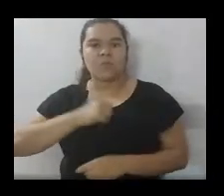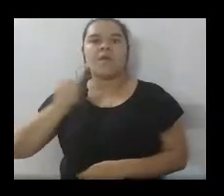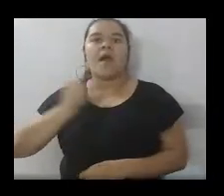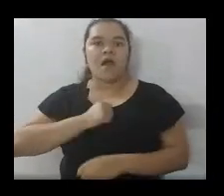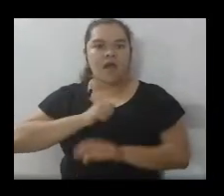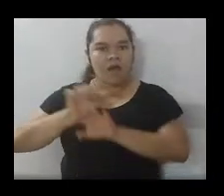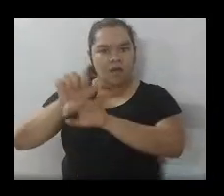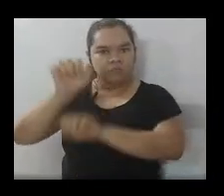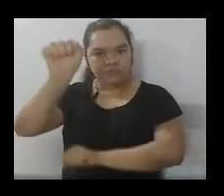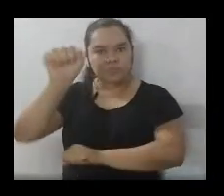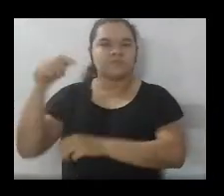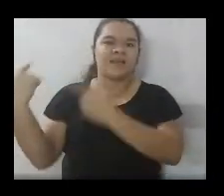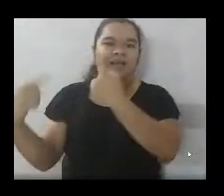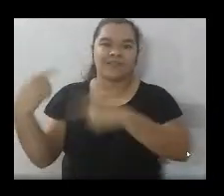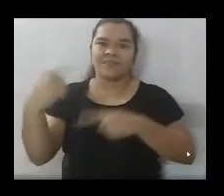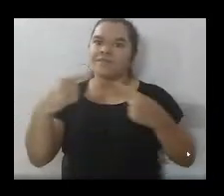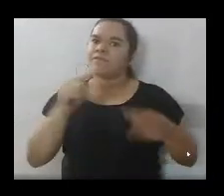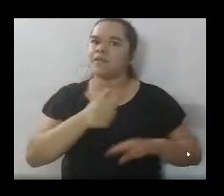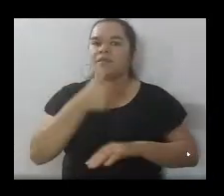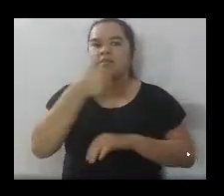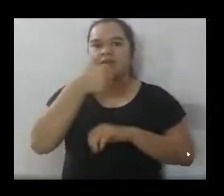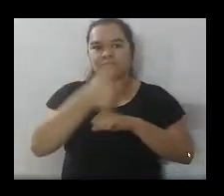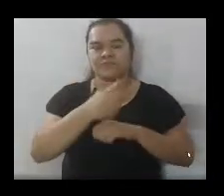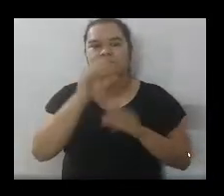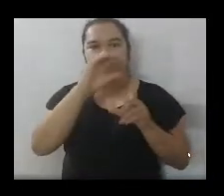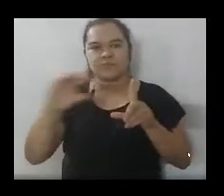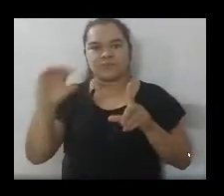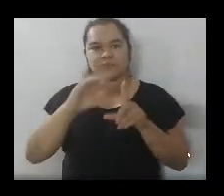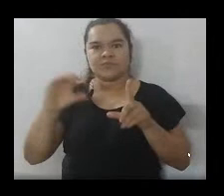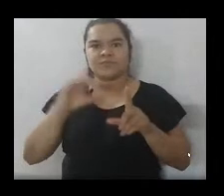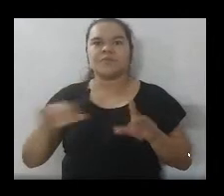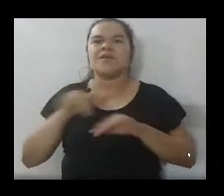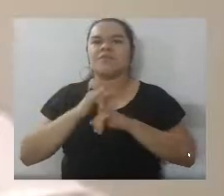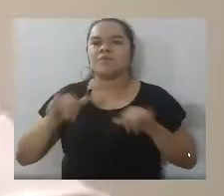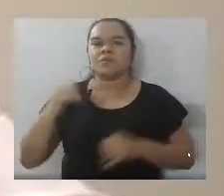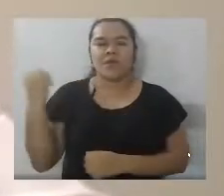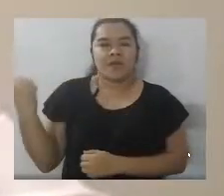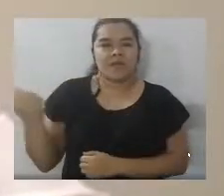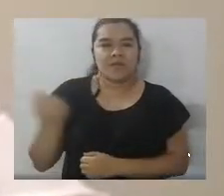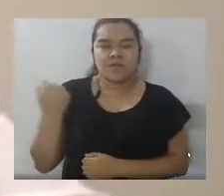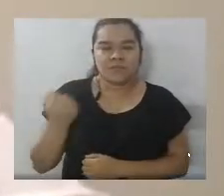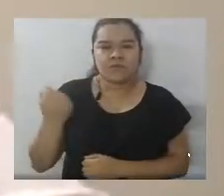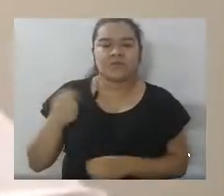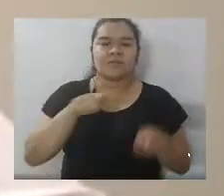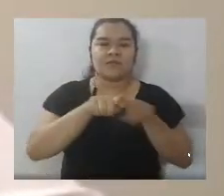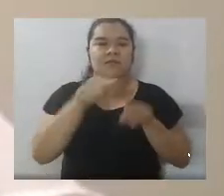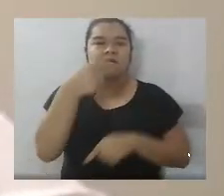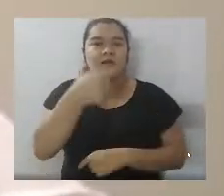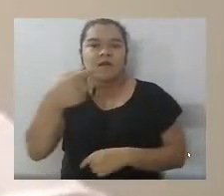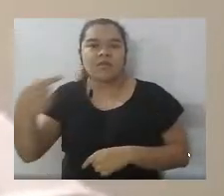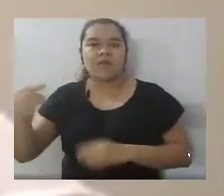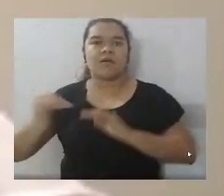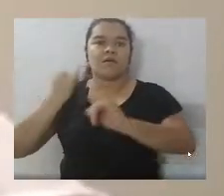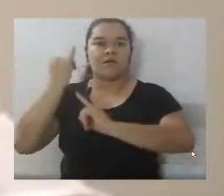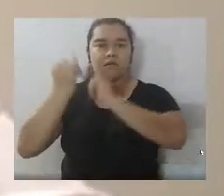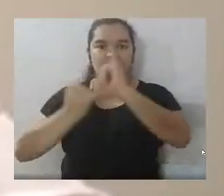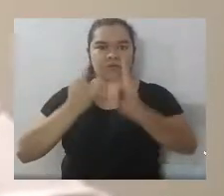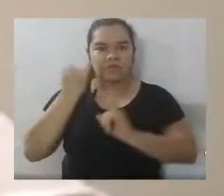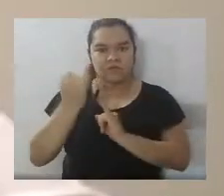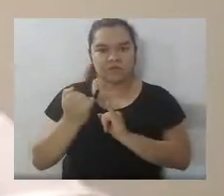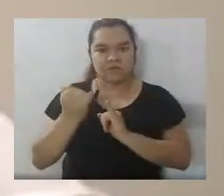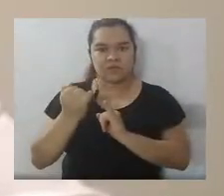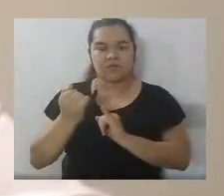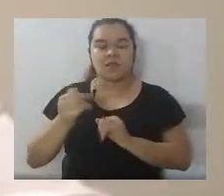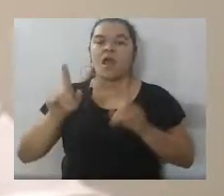van a brindar información específica y actualizada sobre cada una de las carreras. También hablaremos sobre los